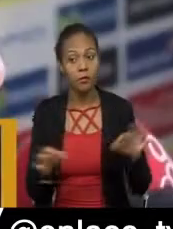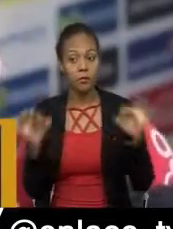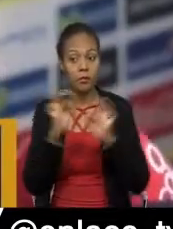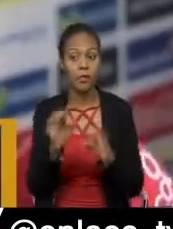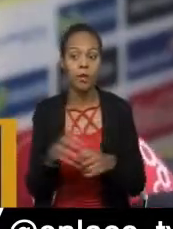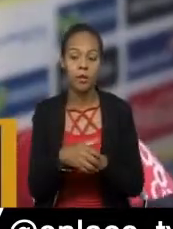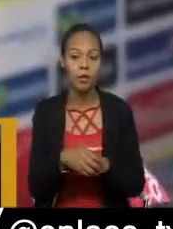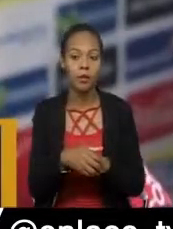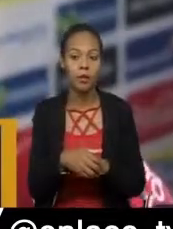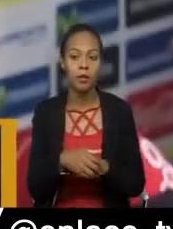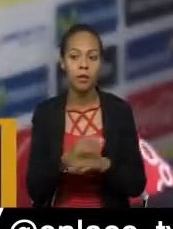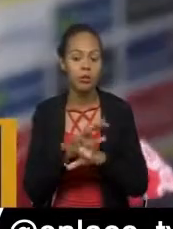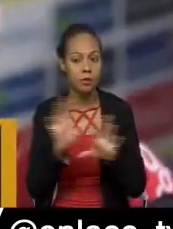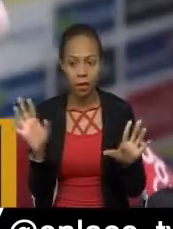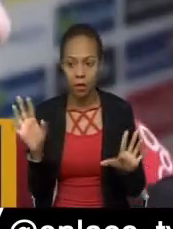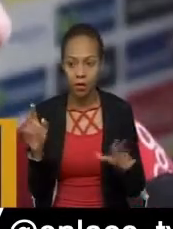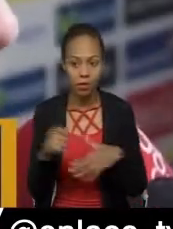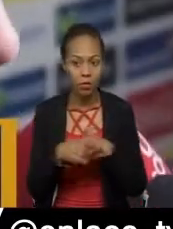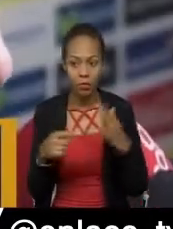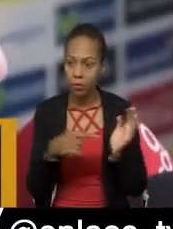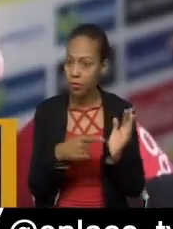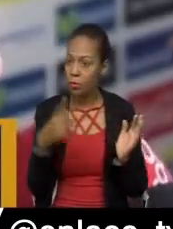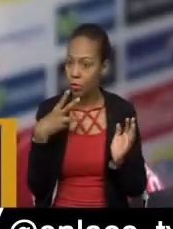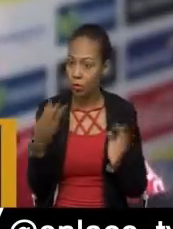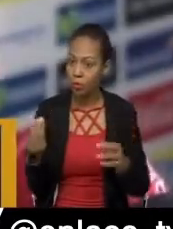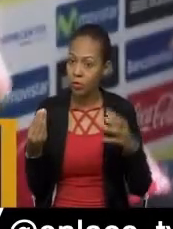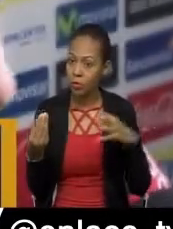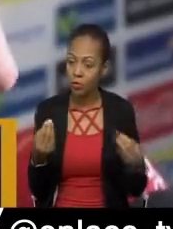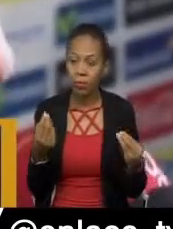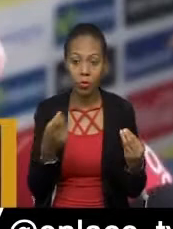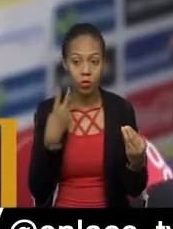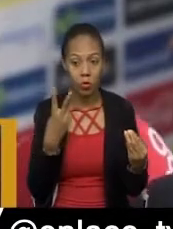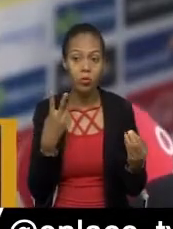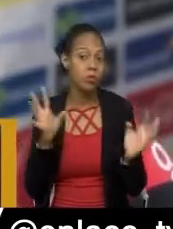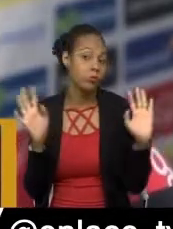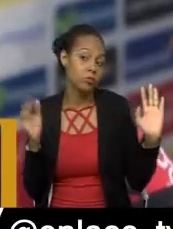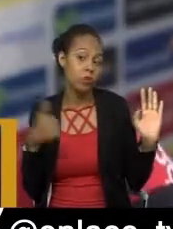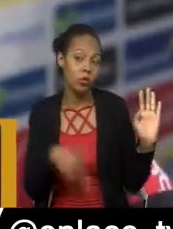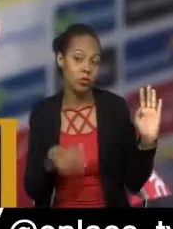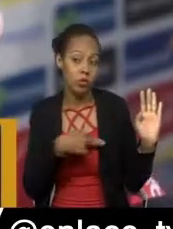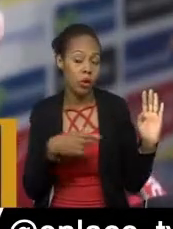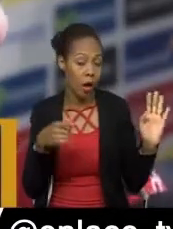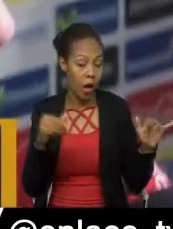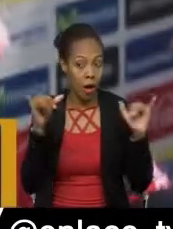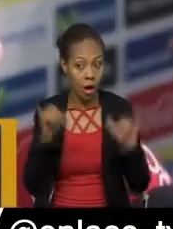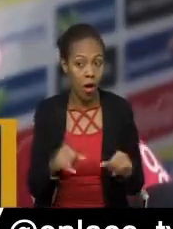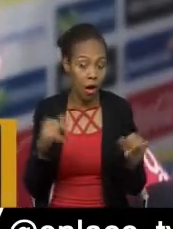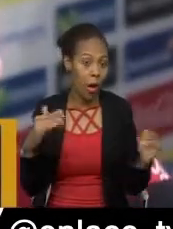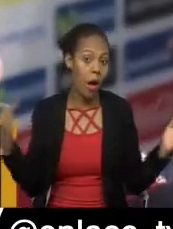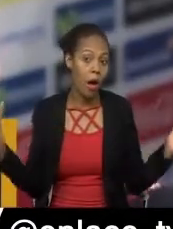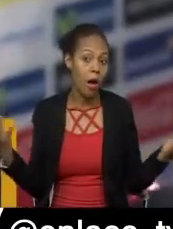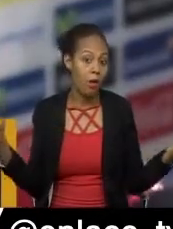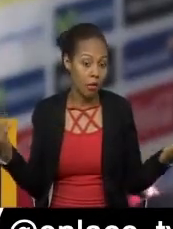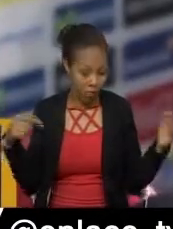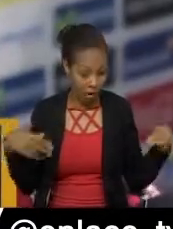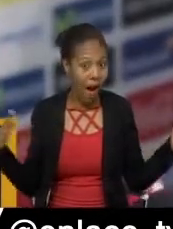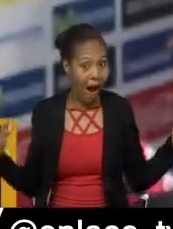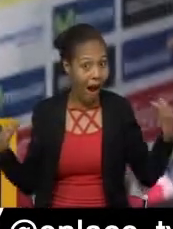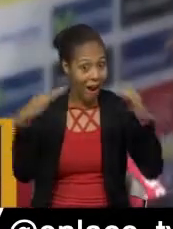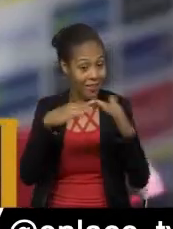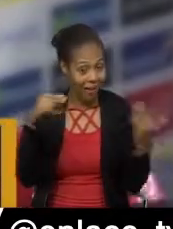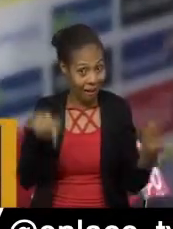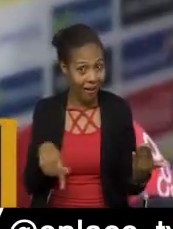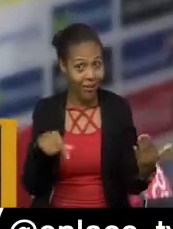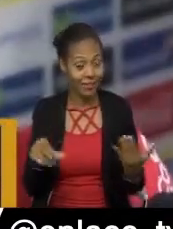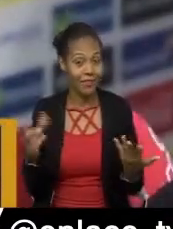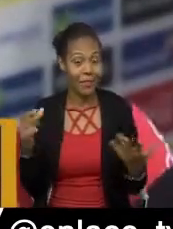definitivo para las dos selecciones y teniendo en cuenta que nosotros estamos en nuestra casa, con nuestra gente, pues esto nos